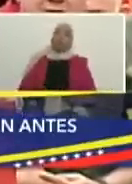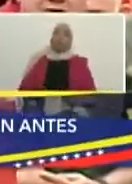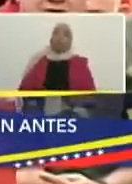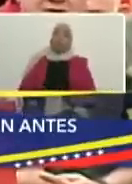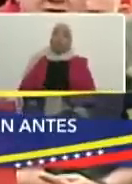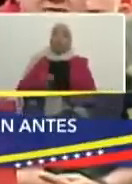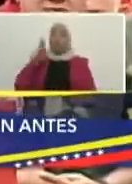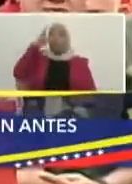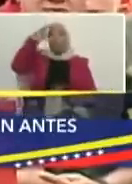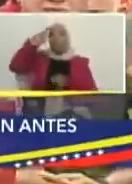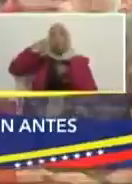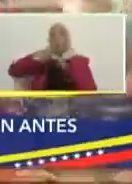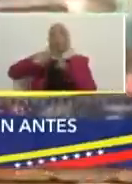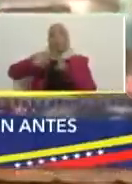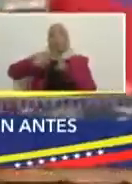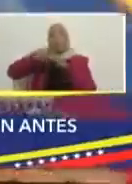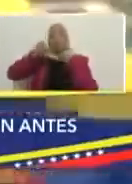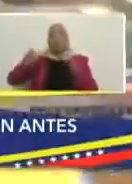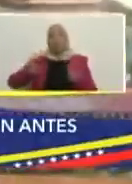honor y gloria a los caídos,